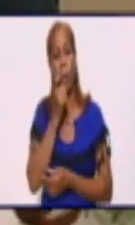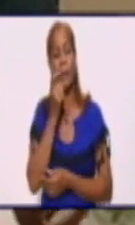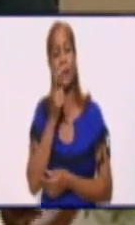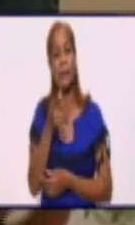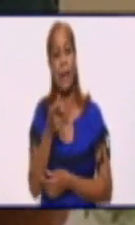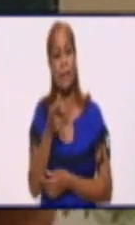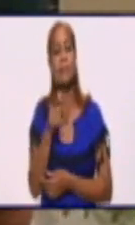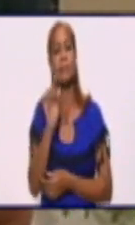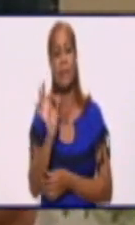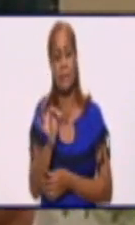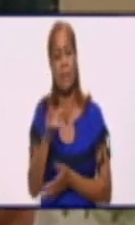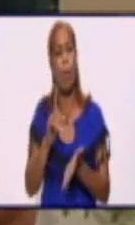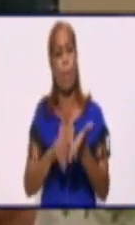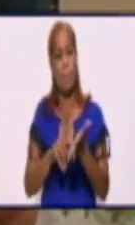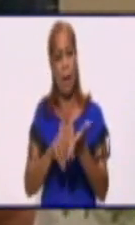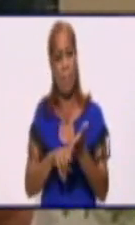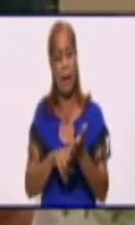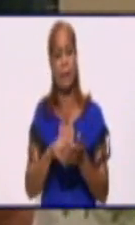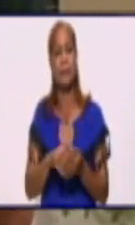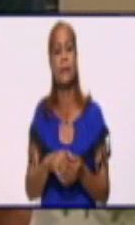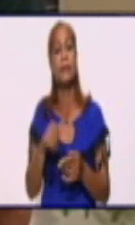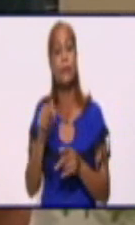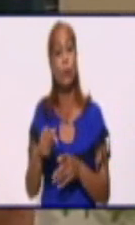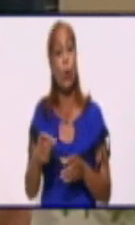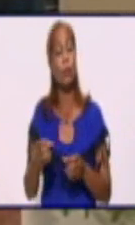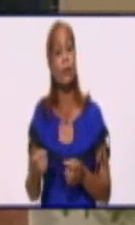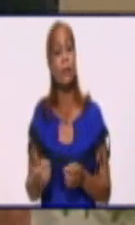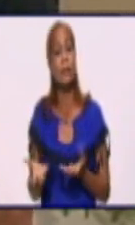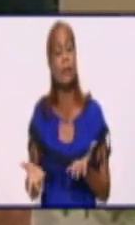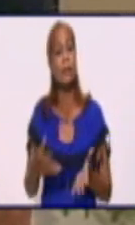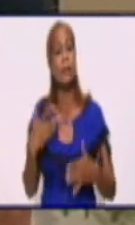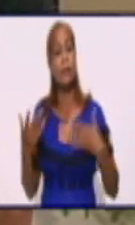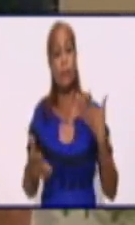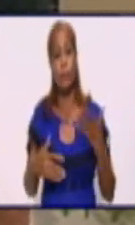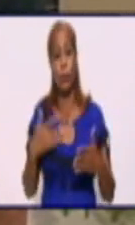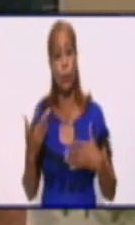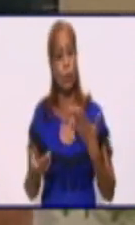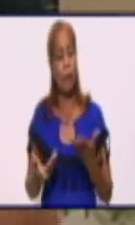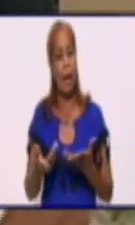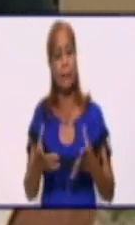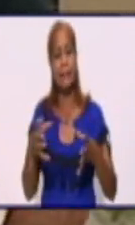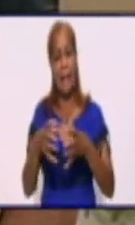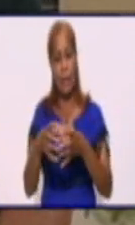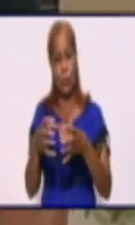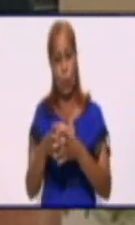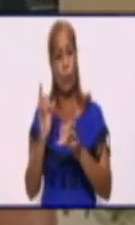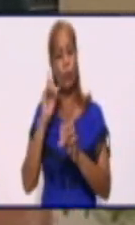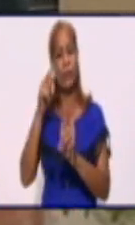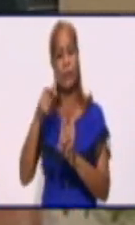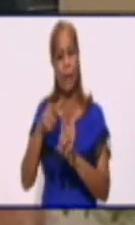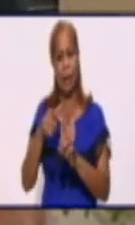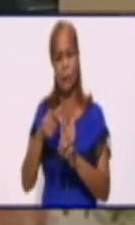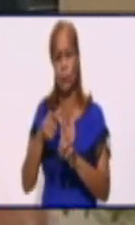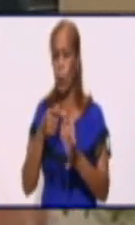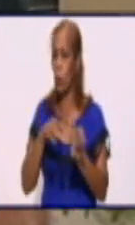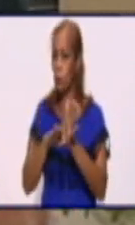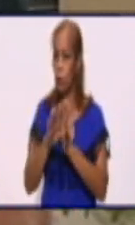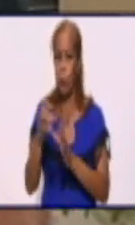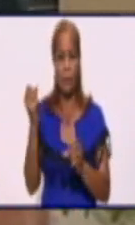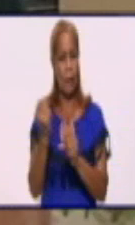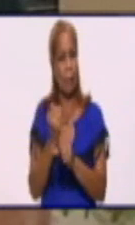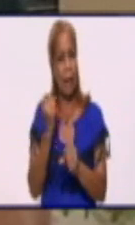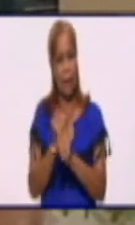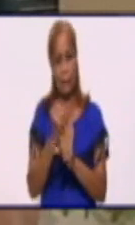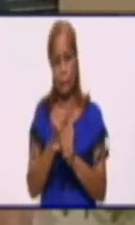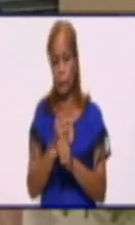hoy disfruta de los frutos de ese proyecto, pero no descansa. Sigue trabajando con esa tropa de